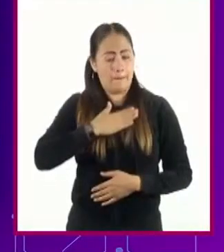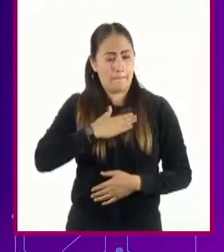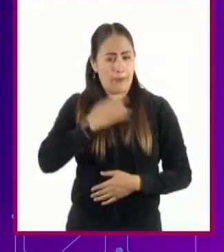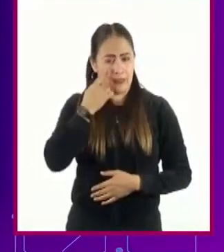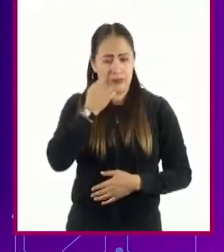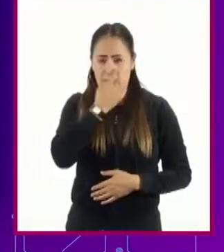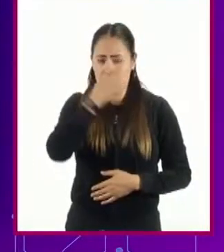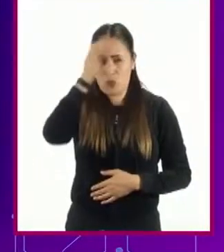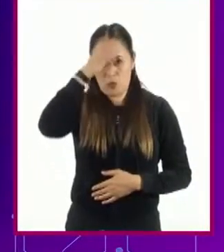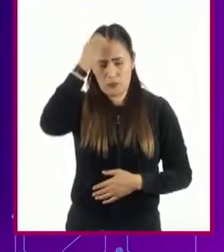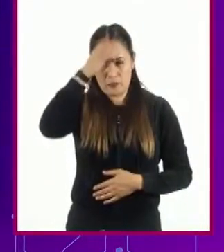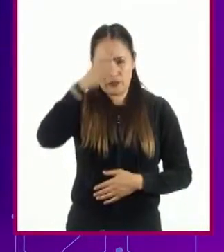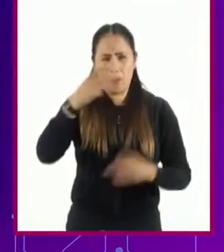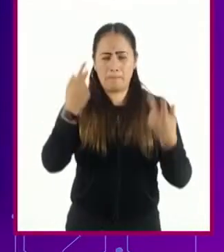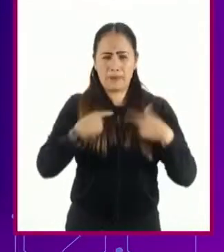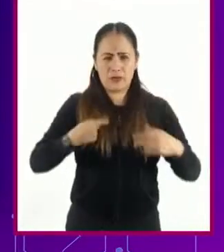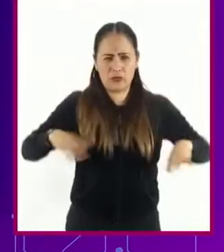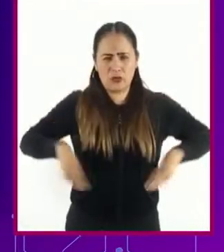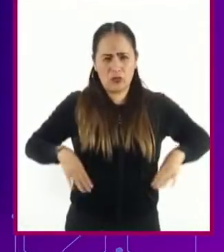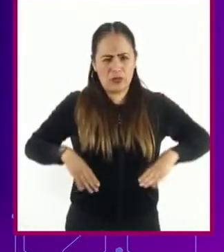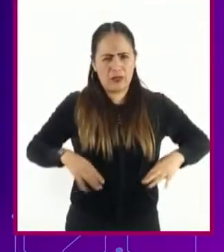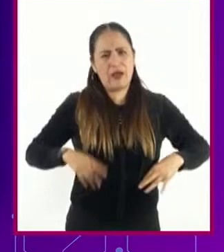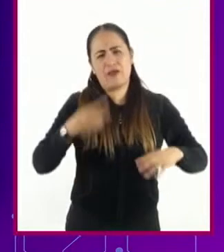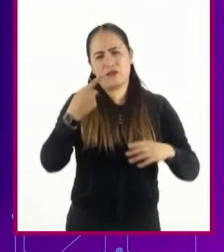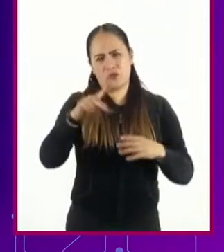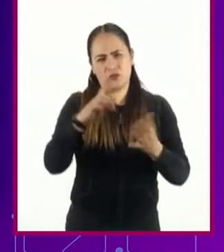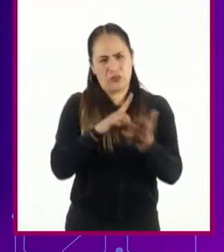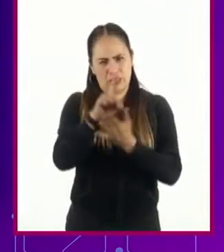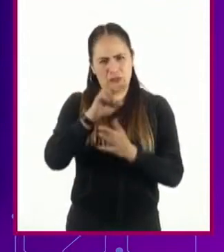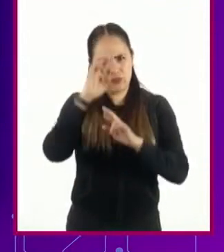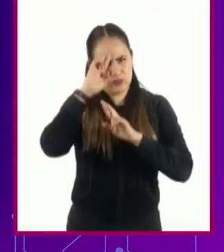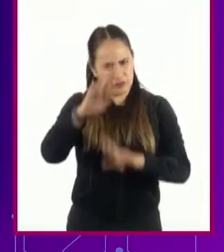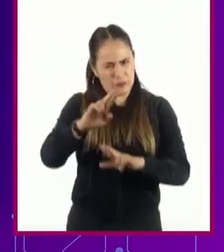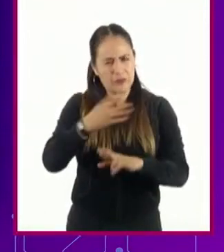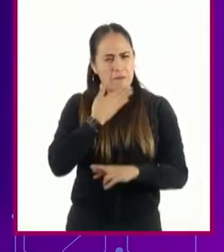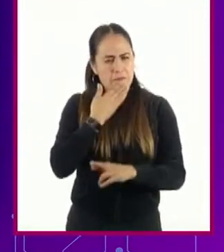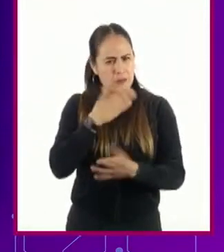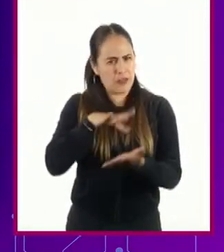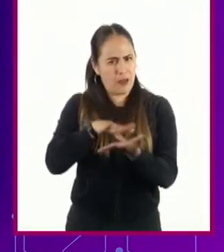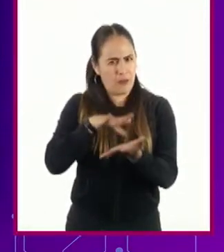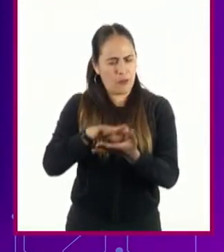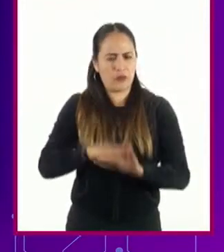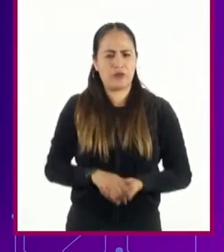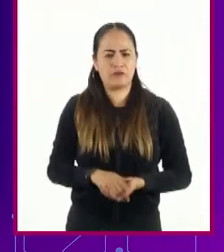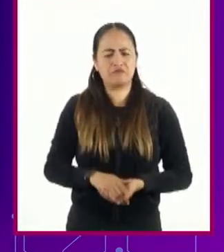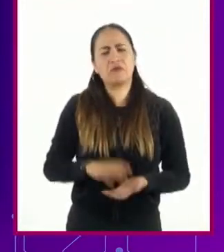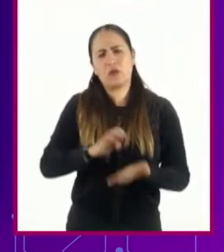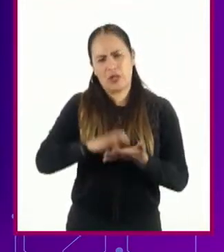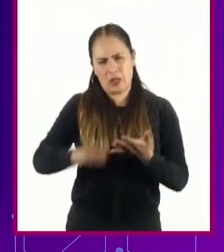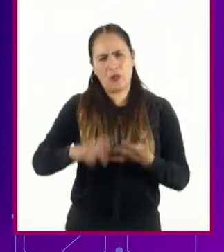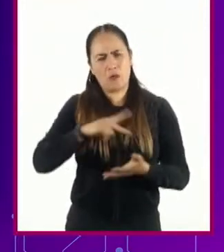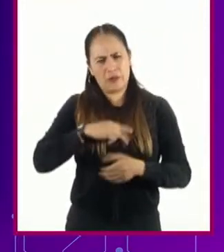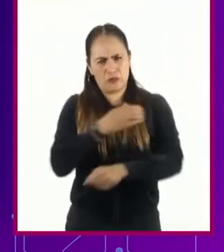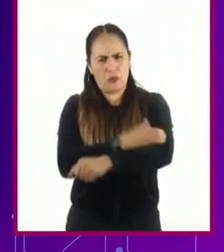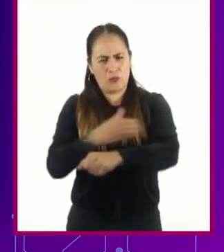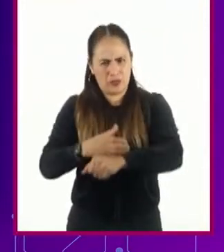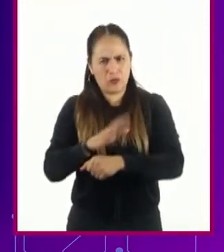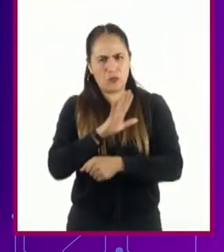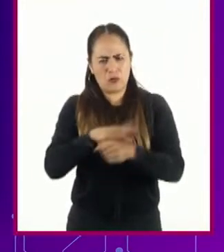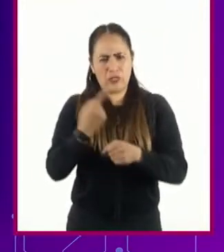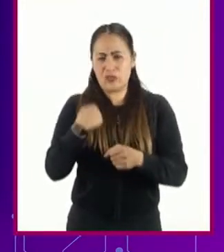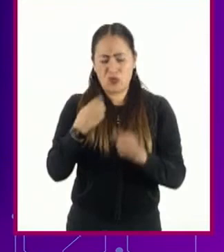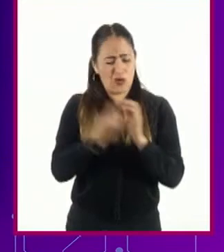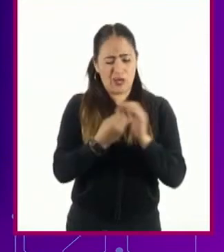es aquella que ayuda y respeta los derechos de los demás. Para mí, una persona solidaria son como mis compañeros, porque me explican lo que no entiendo en